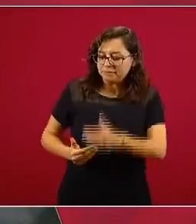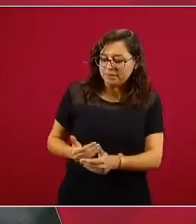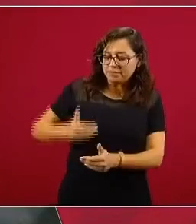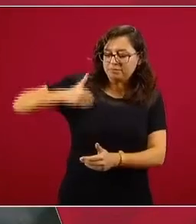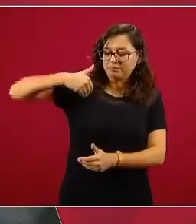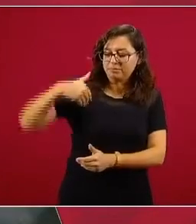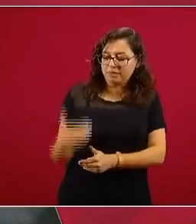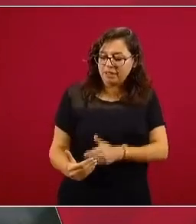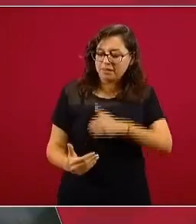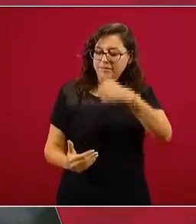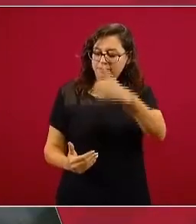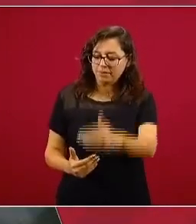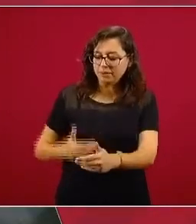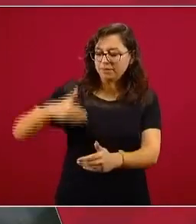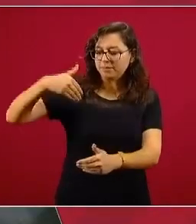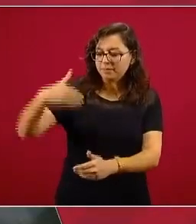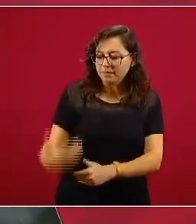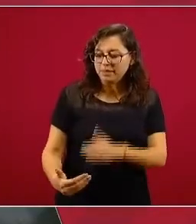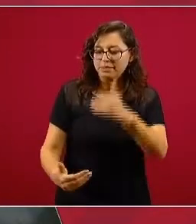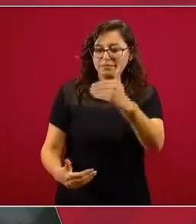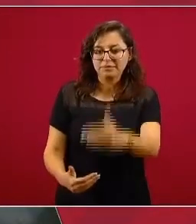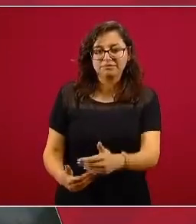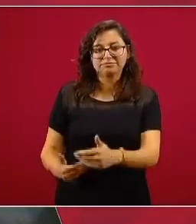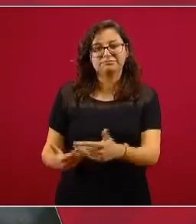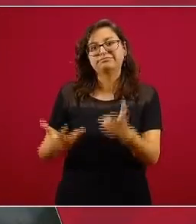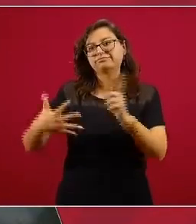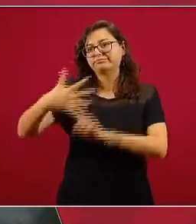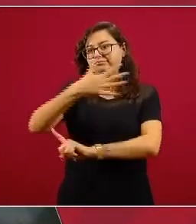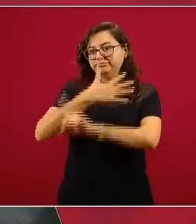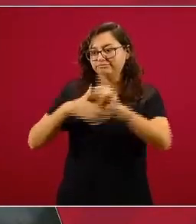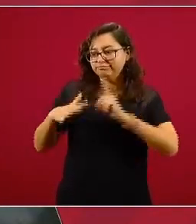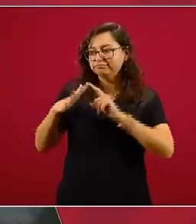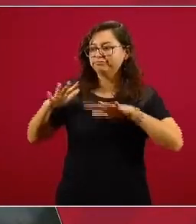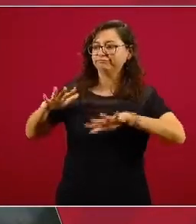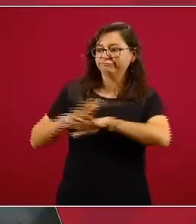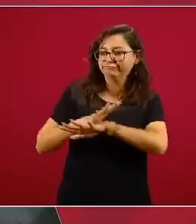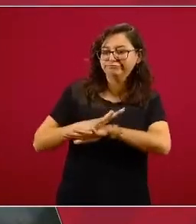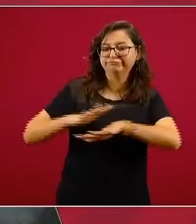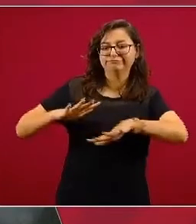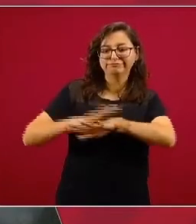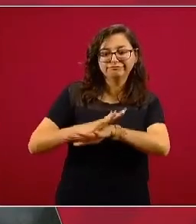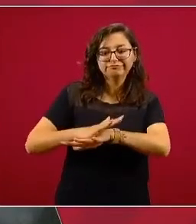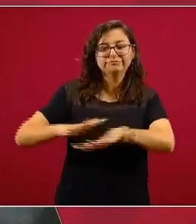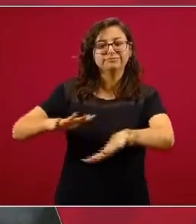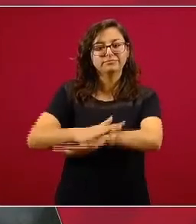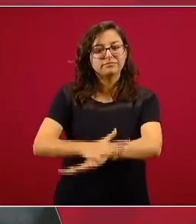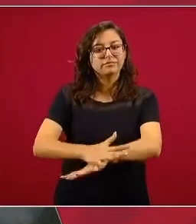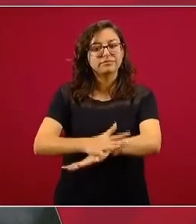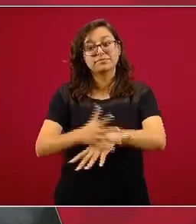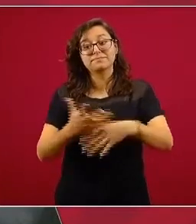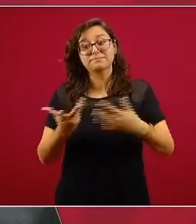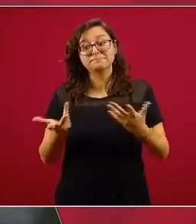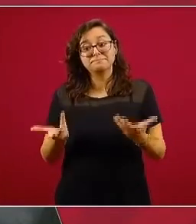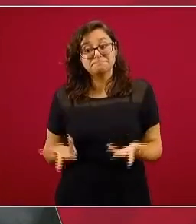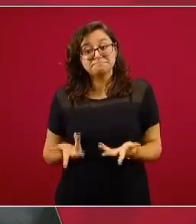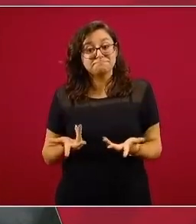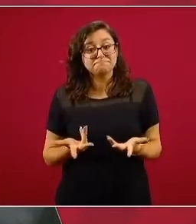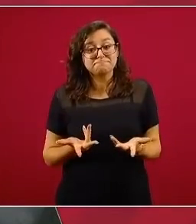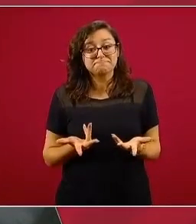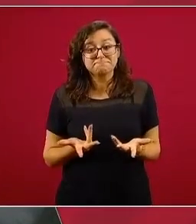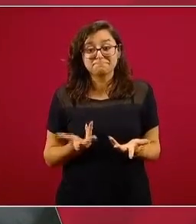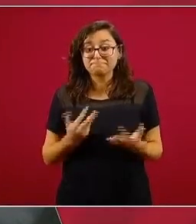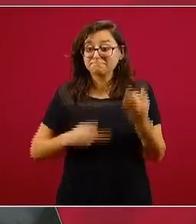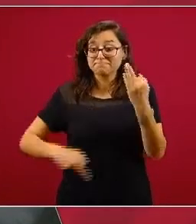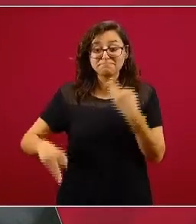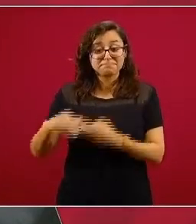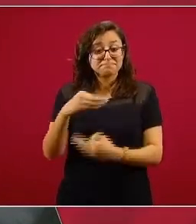día, cada semana, cada mes, cambia la realidad epidémica y cambia la realidad socioeconómica. Entonces,